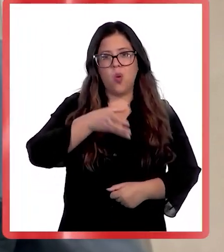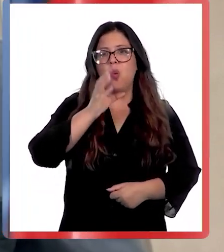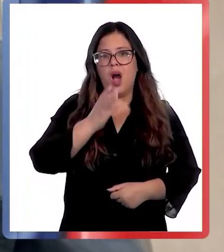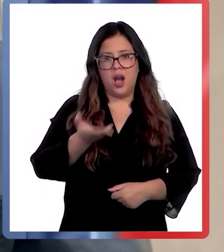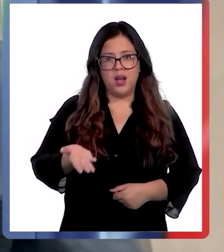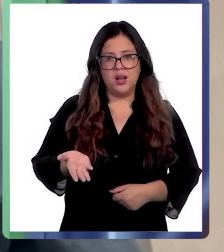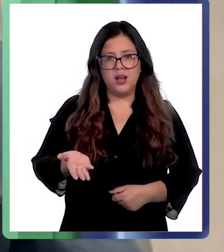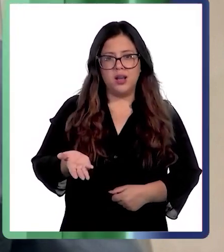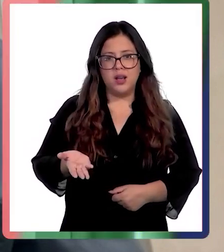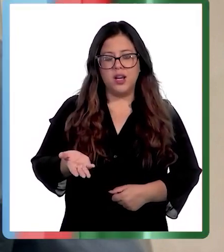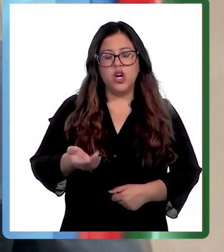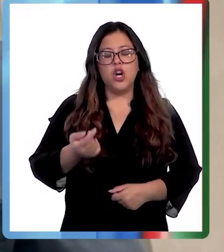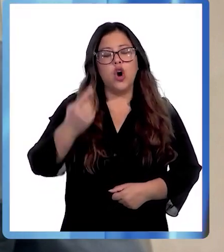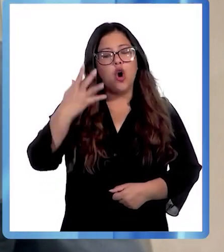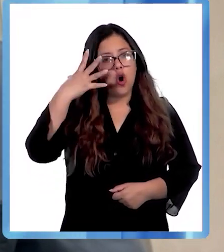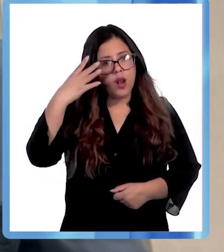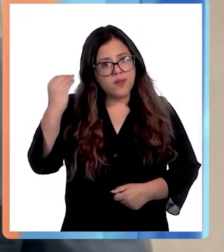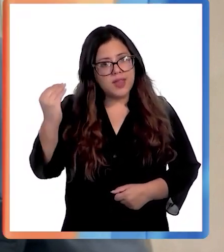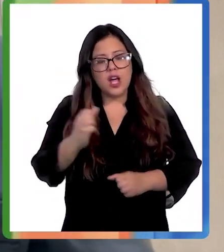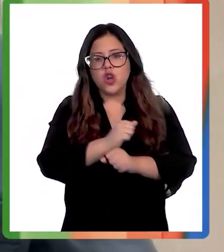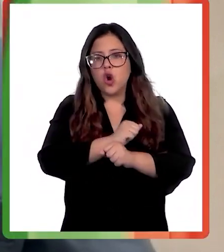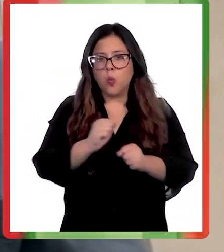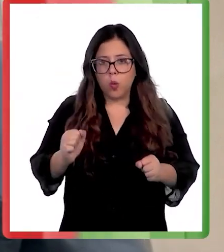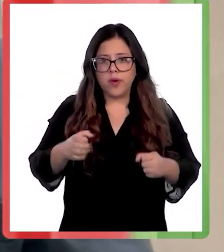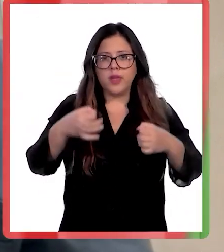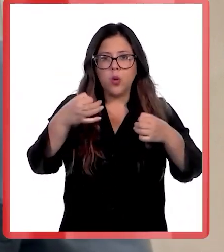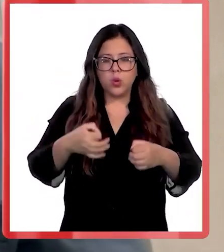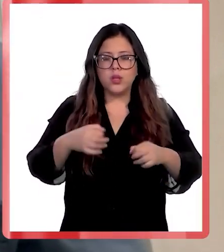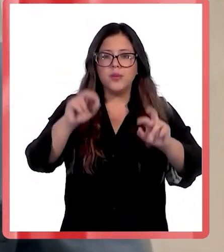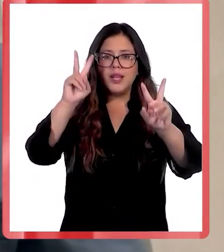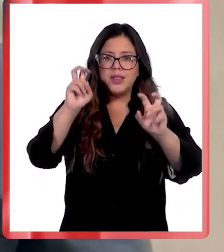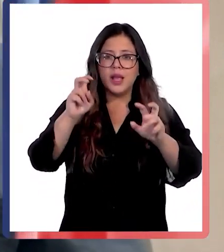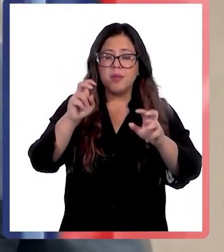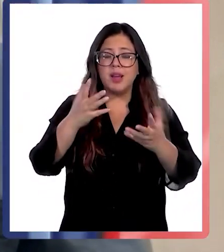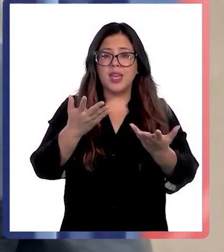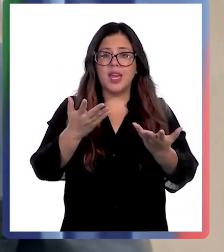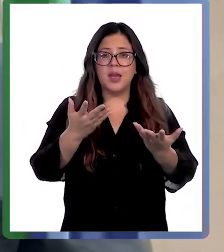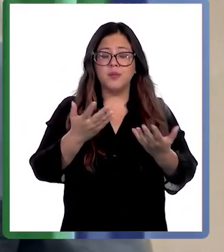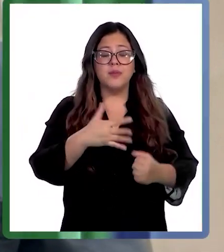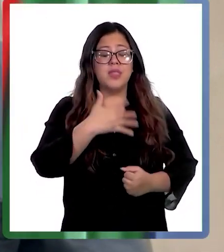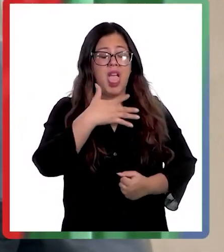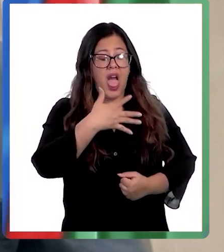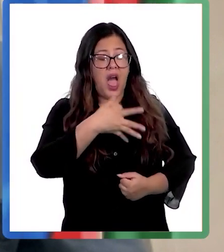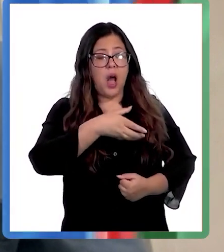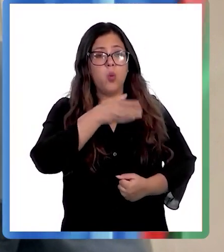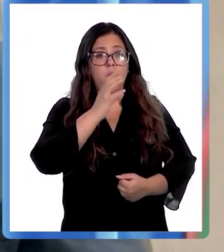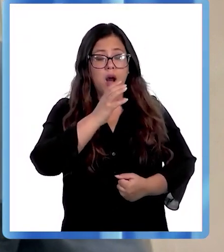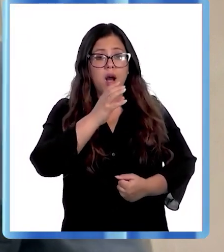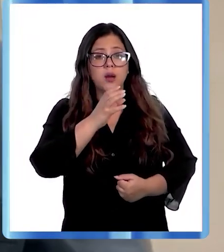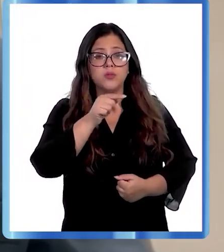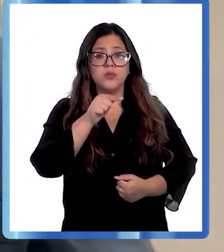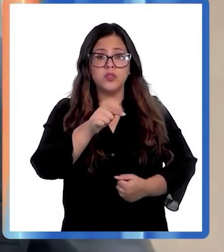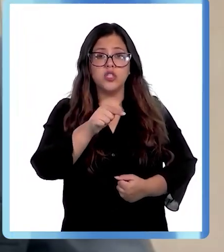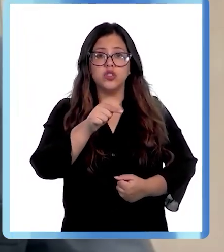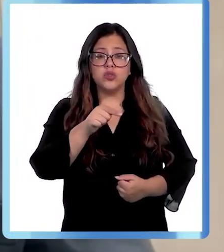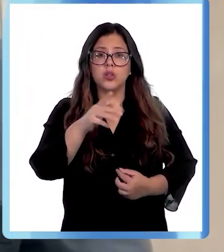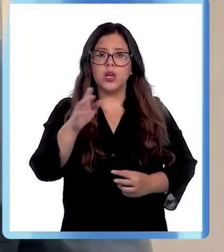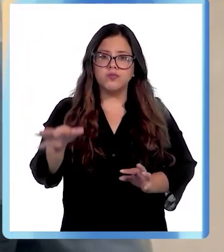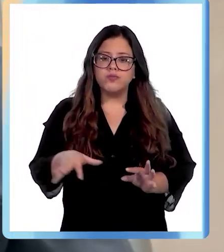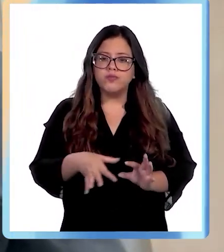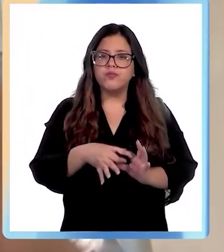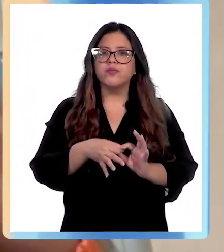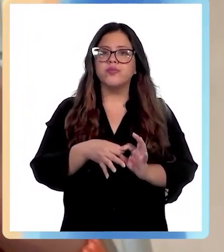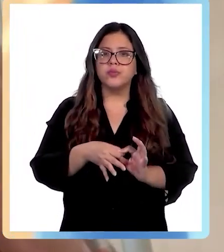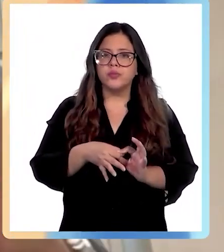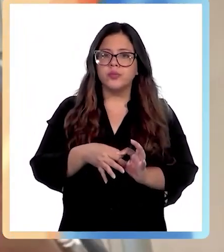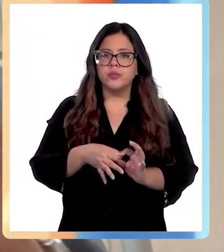no se nos puede olvidar, como tú decías, la relación que tenemos con tomar agua es una relación que prácticamente es como innata